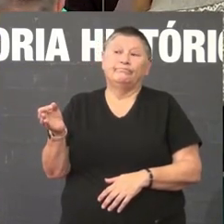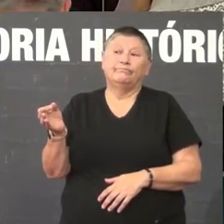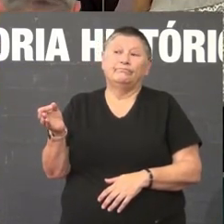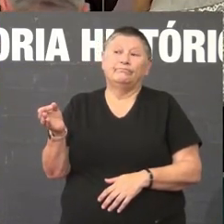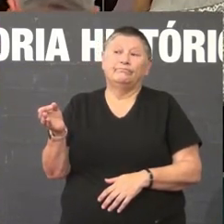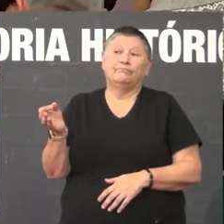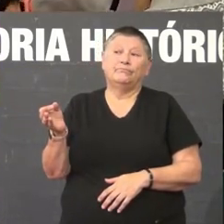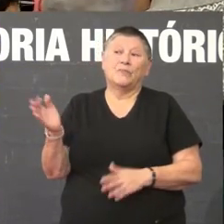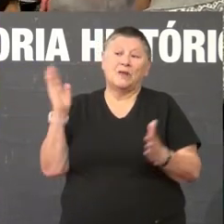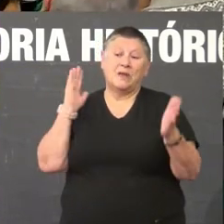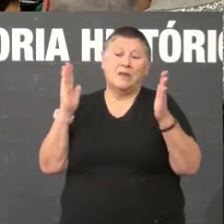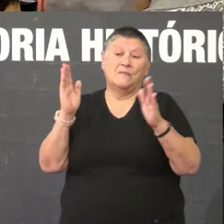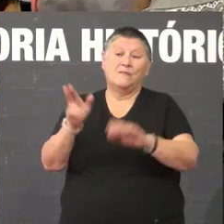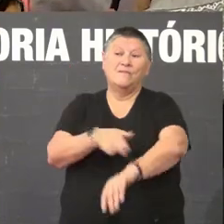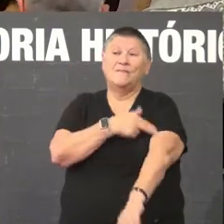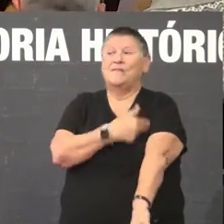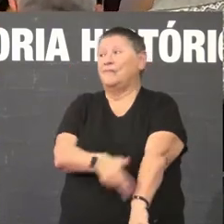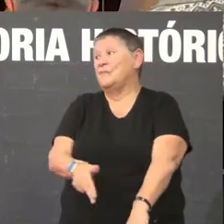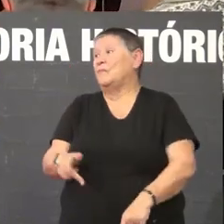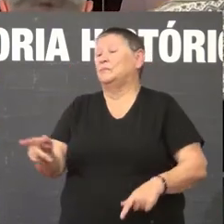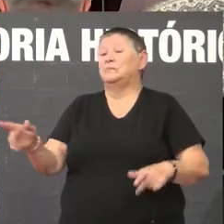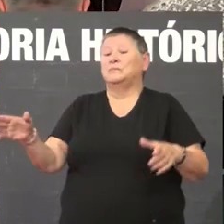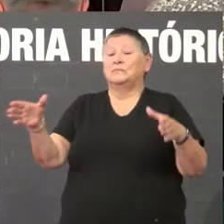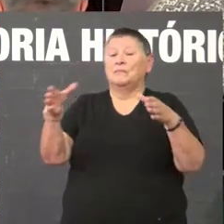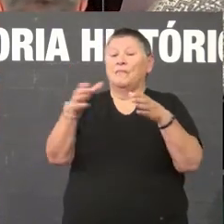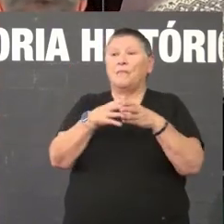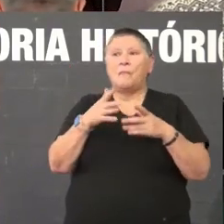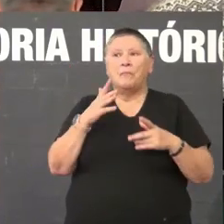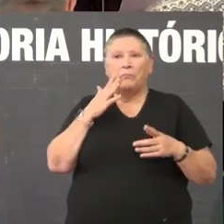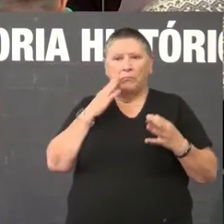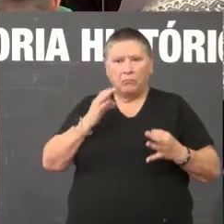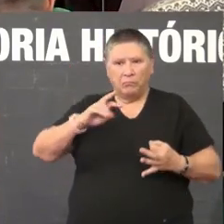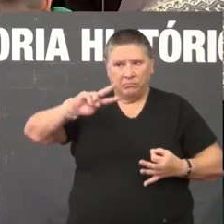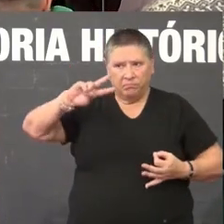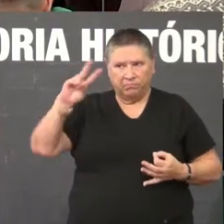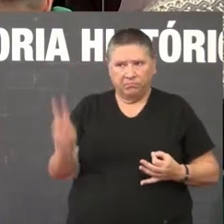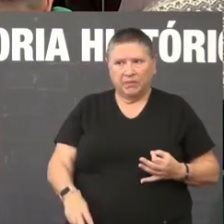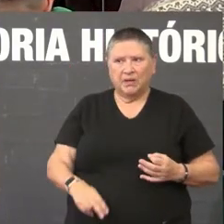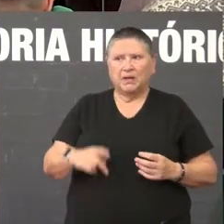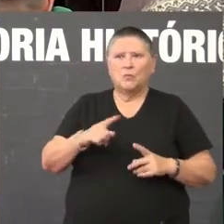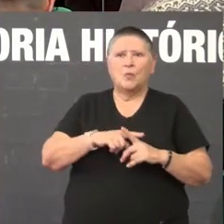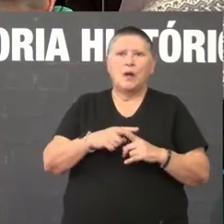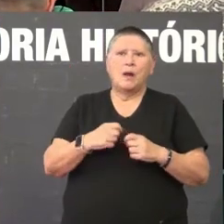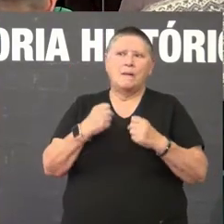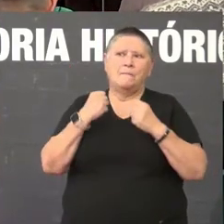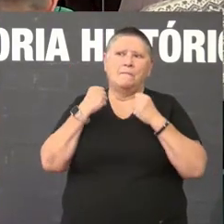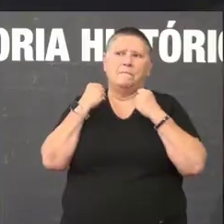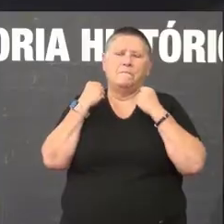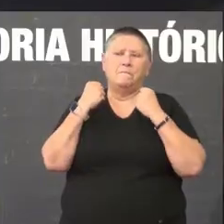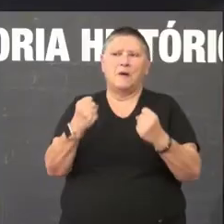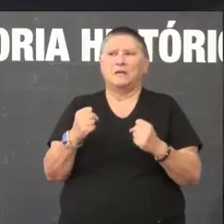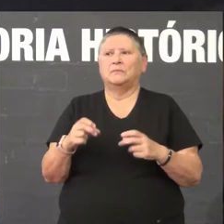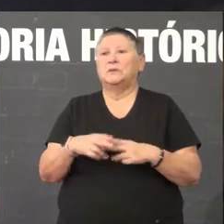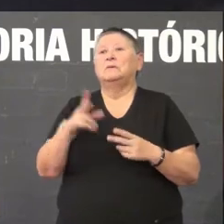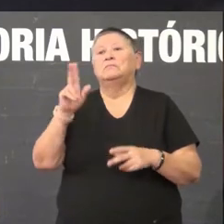no franquismo, o partido real que hubo a nivel de masas popular foi